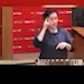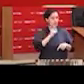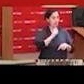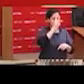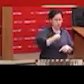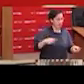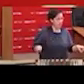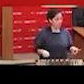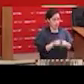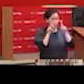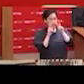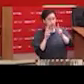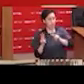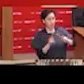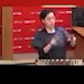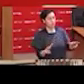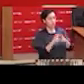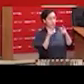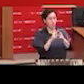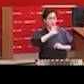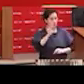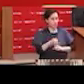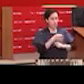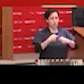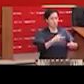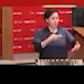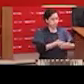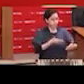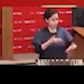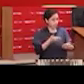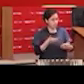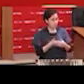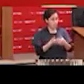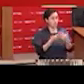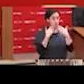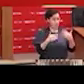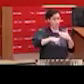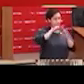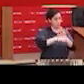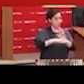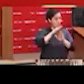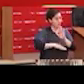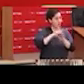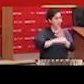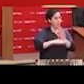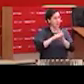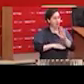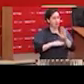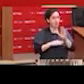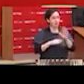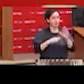bueno pone algún tipo de de trabas y gracias a este programa pues